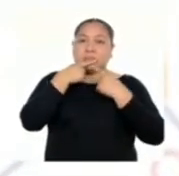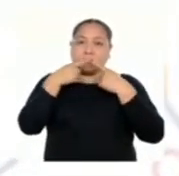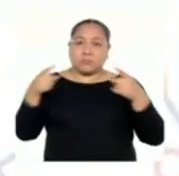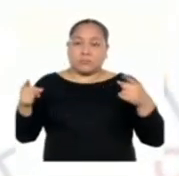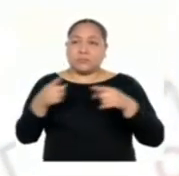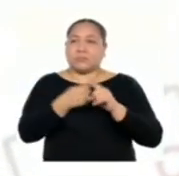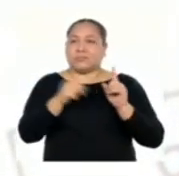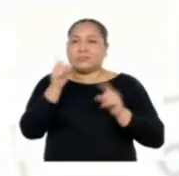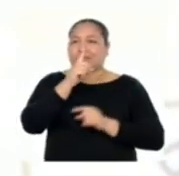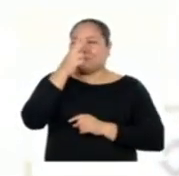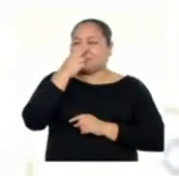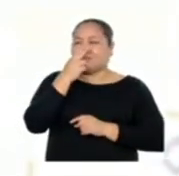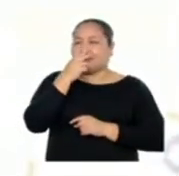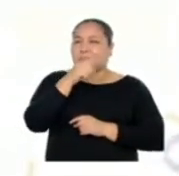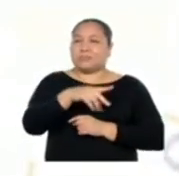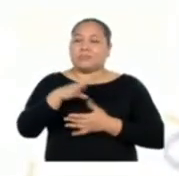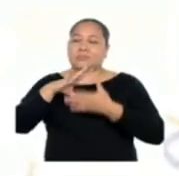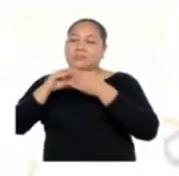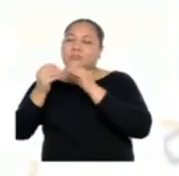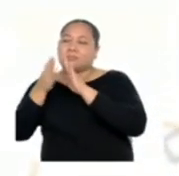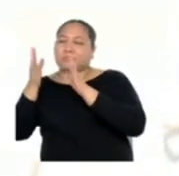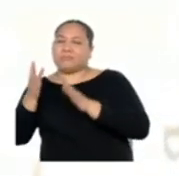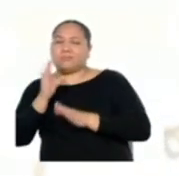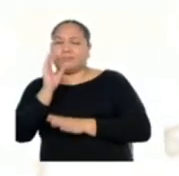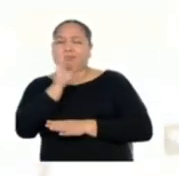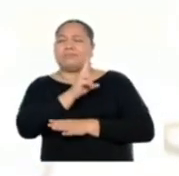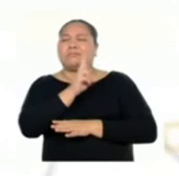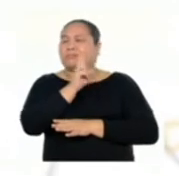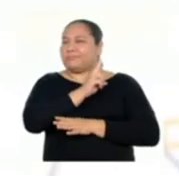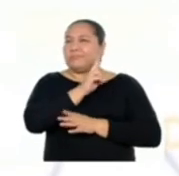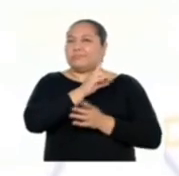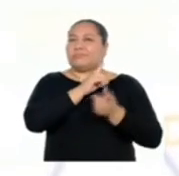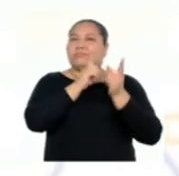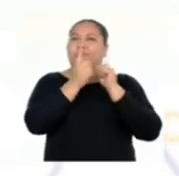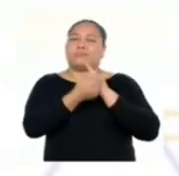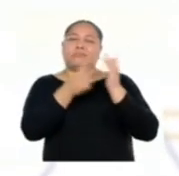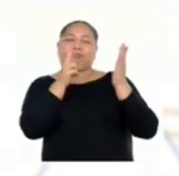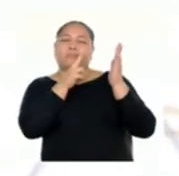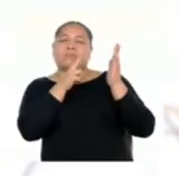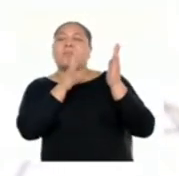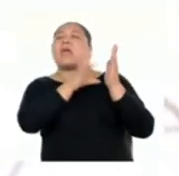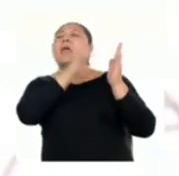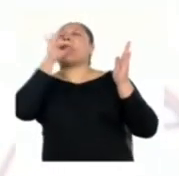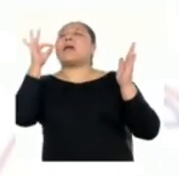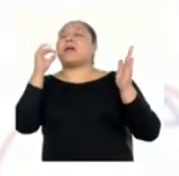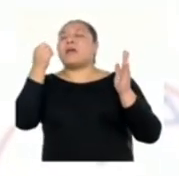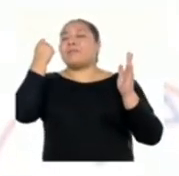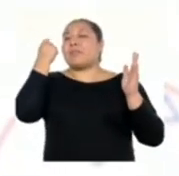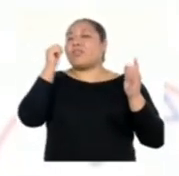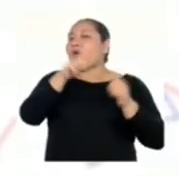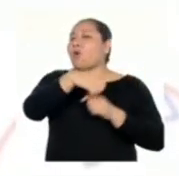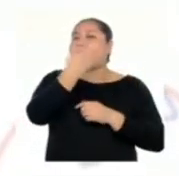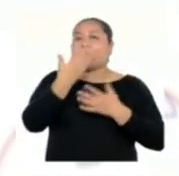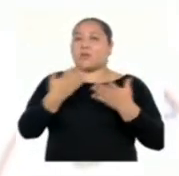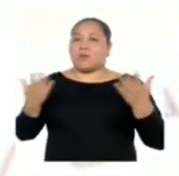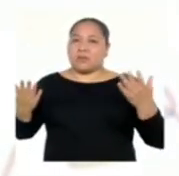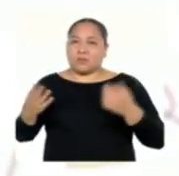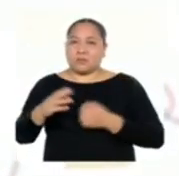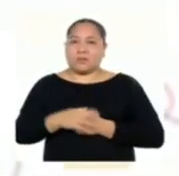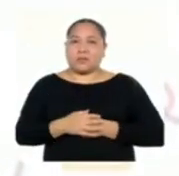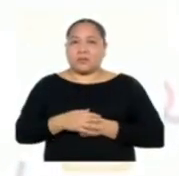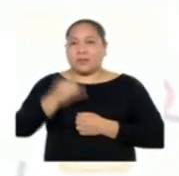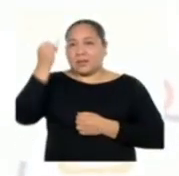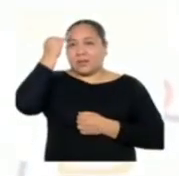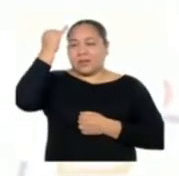es raro que los historiadores hagan caso omiso de él para leer entre líneas las imágenes e